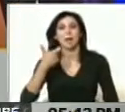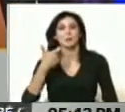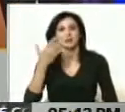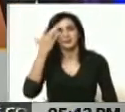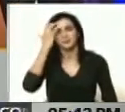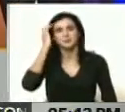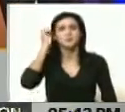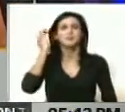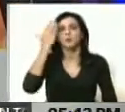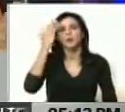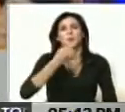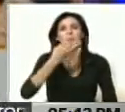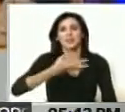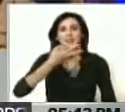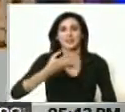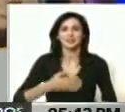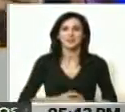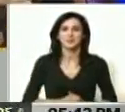Gabriela, te escuchamos.